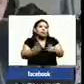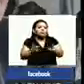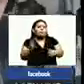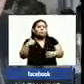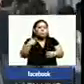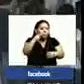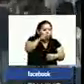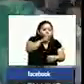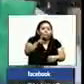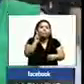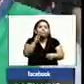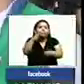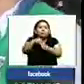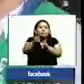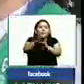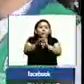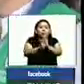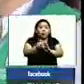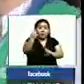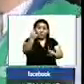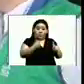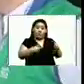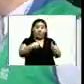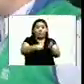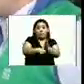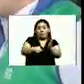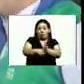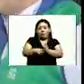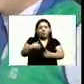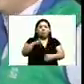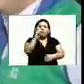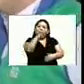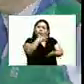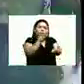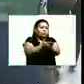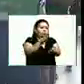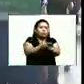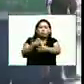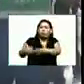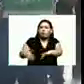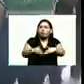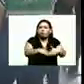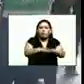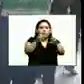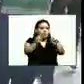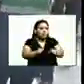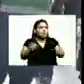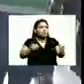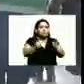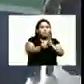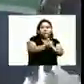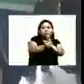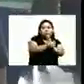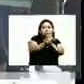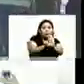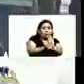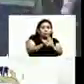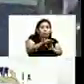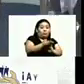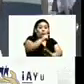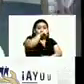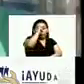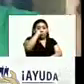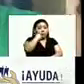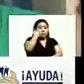le ayudan a uno El Edilte Cleño le apuesta a este tipo de actividades que potencian el desarrollo profesional de los